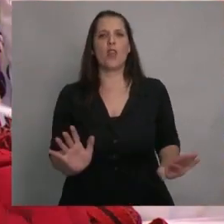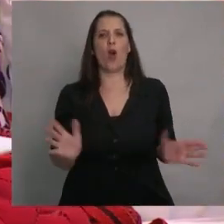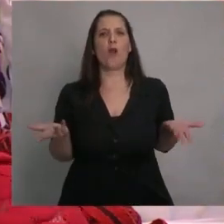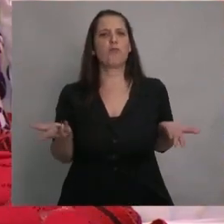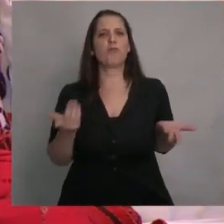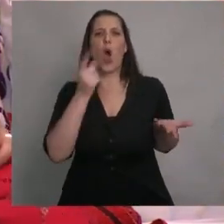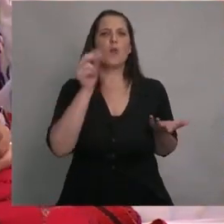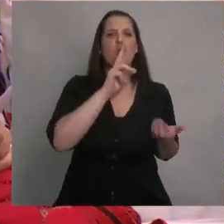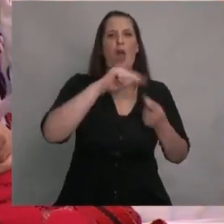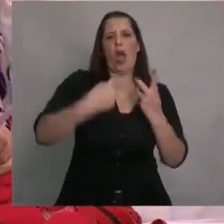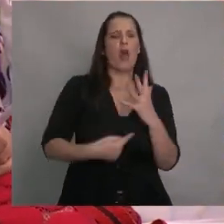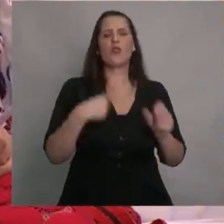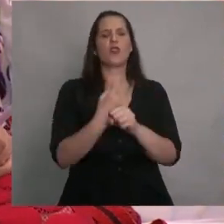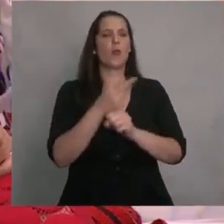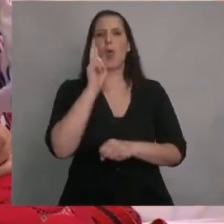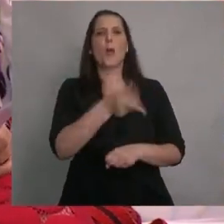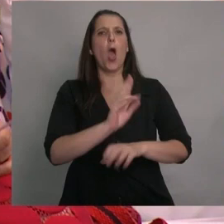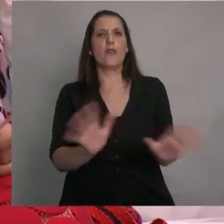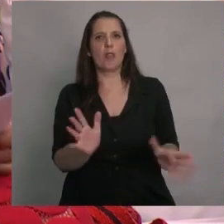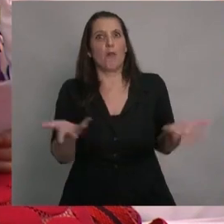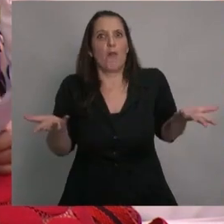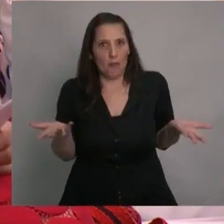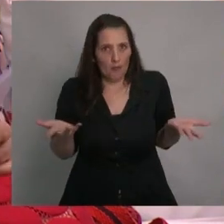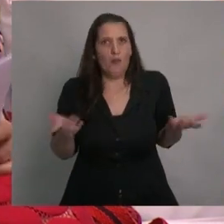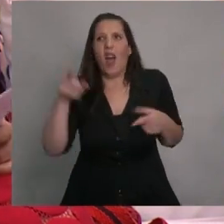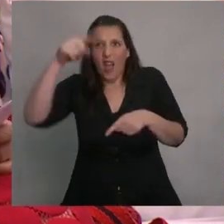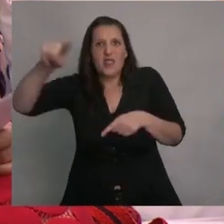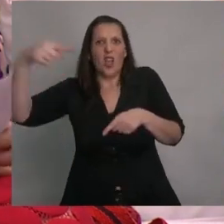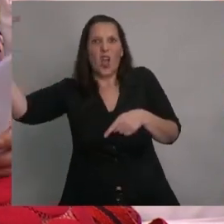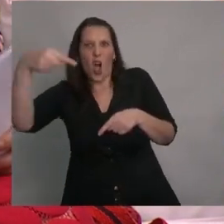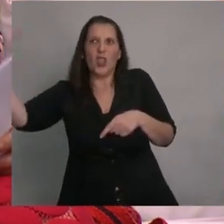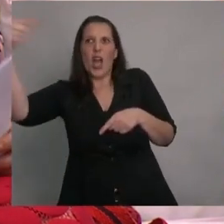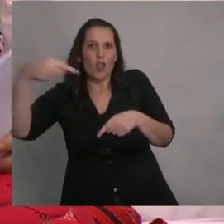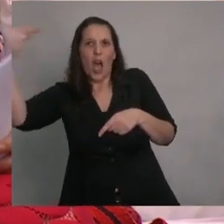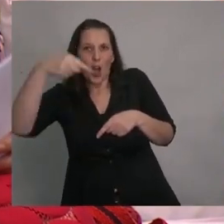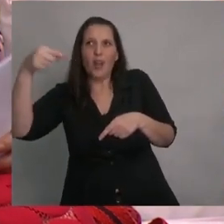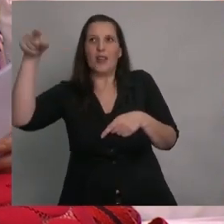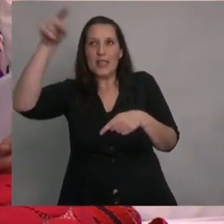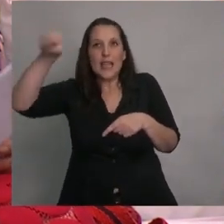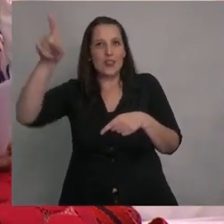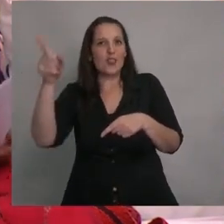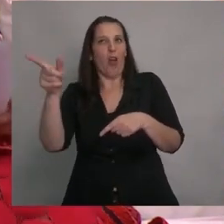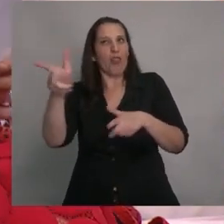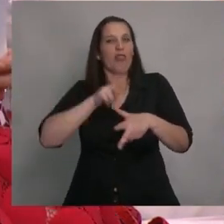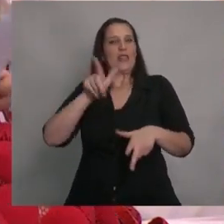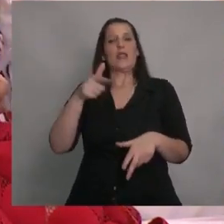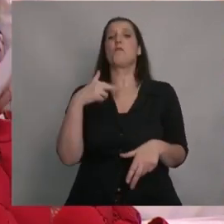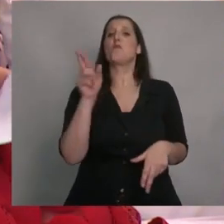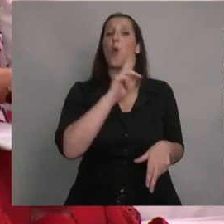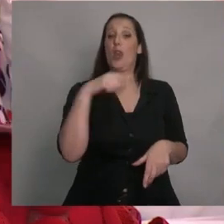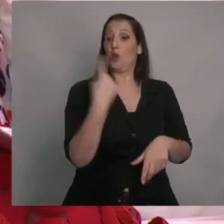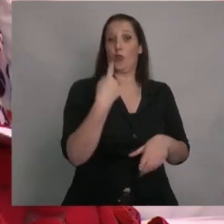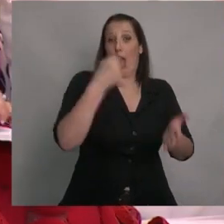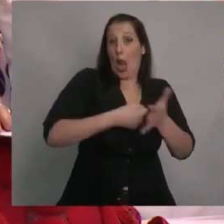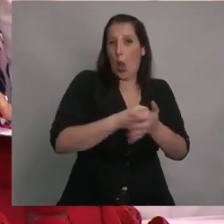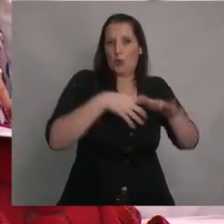histórico. Entonces, estos antagonistas nos están diciendo que las mujeres, que nosotras, nuestras luchas